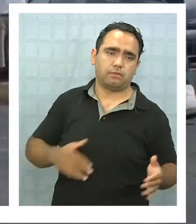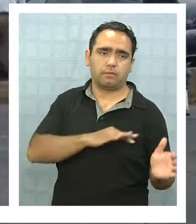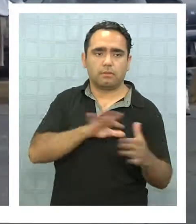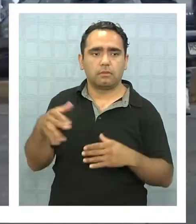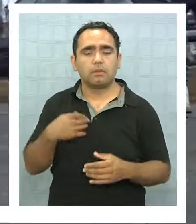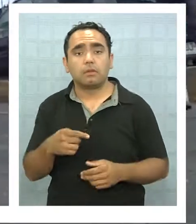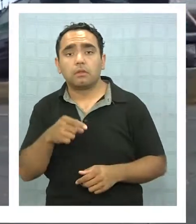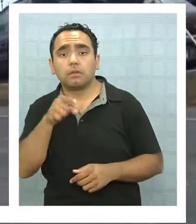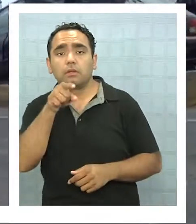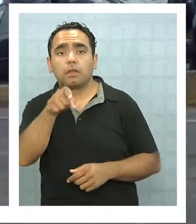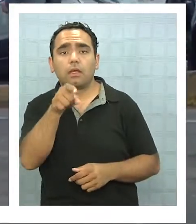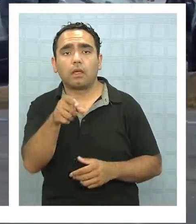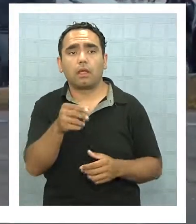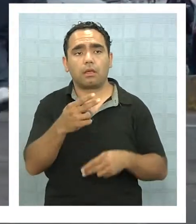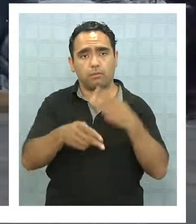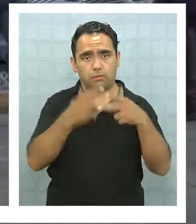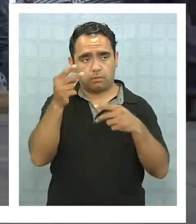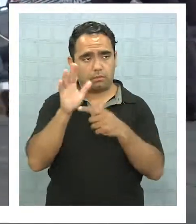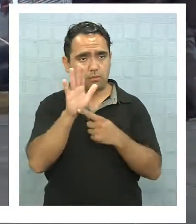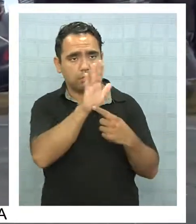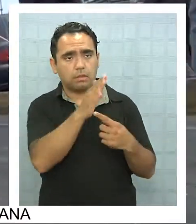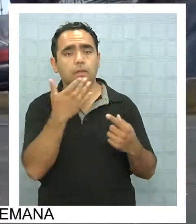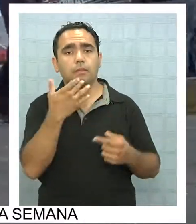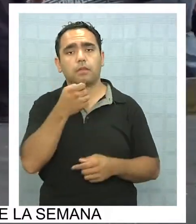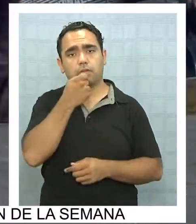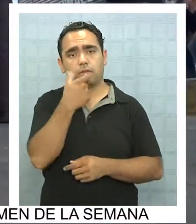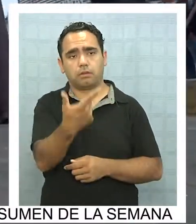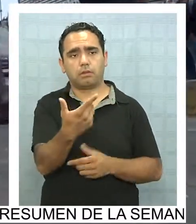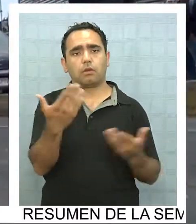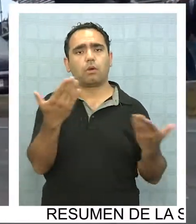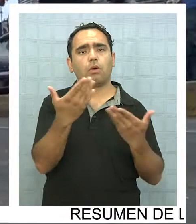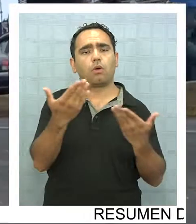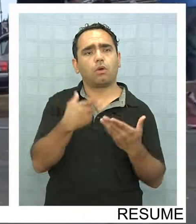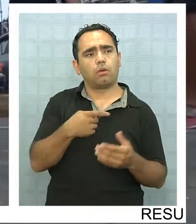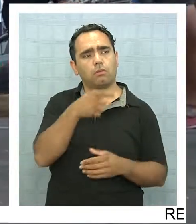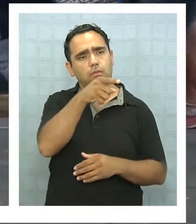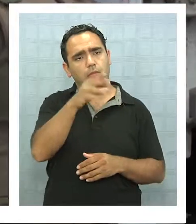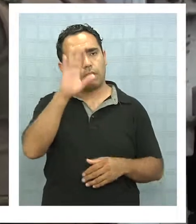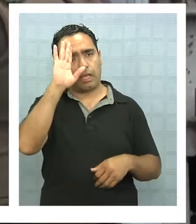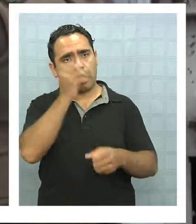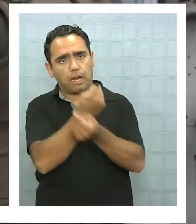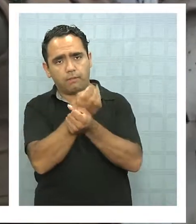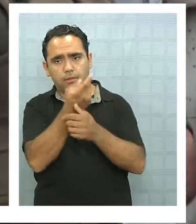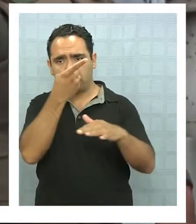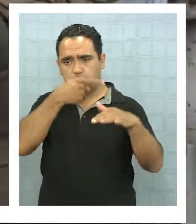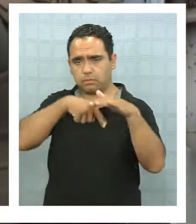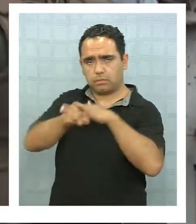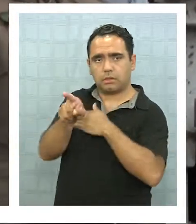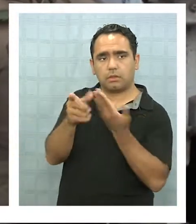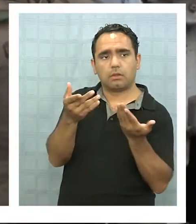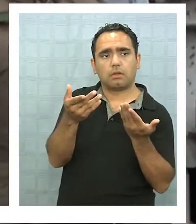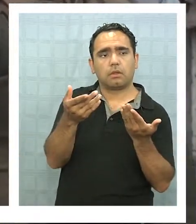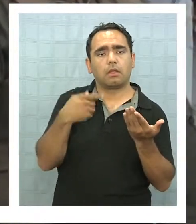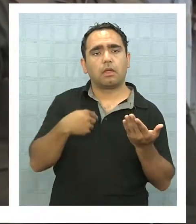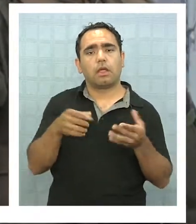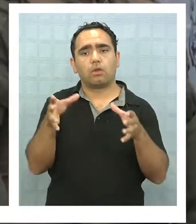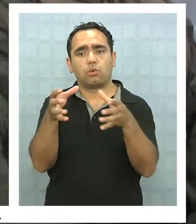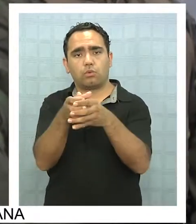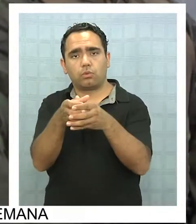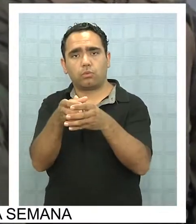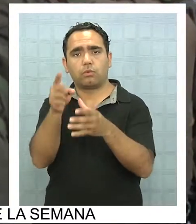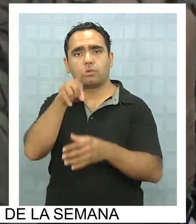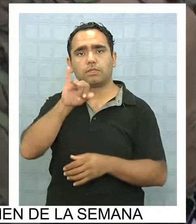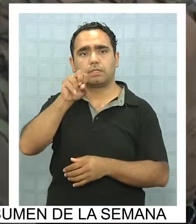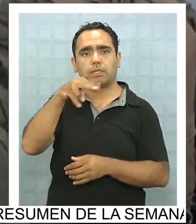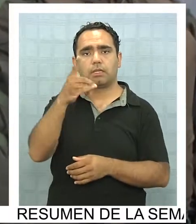Incluso previo a la manifestación, portuarios denunciaron un supuesto intento de allanamiento por parte de efectivos de carabineros a la sede sindical